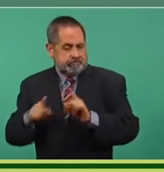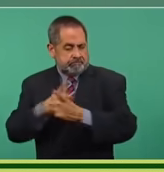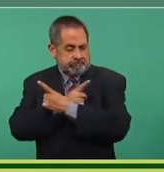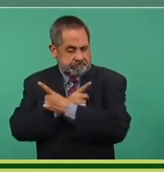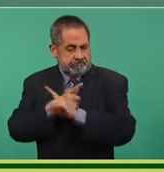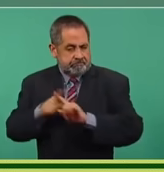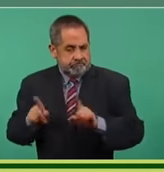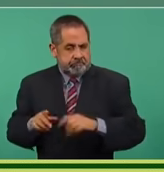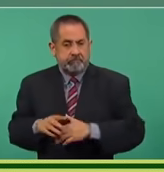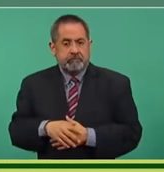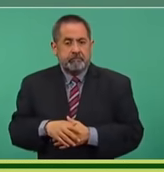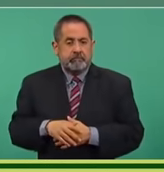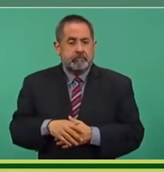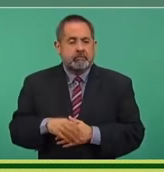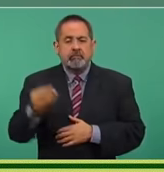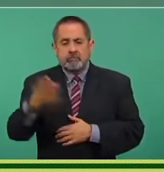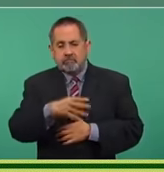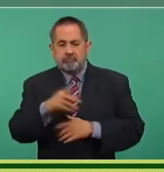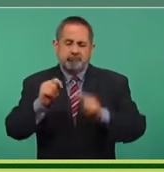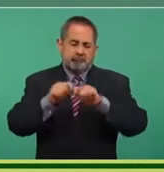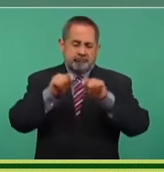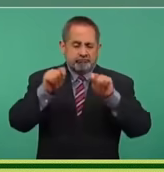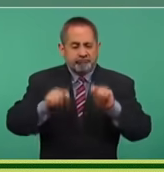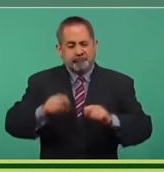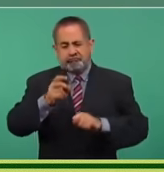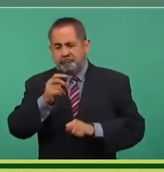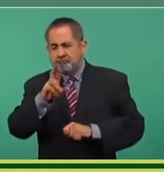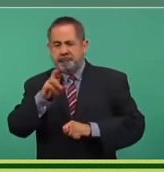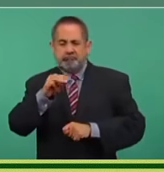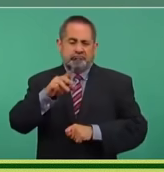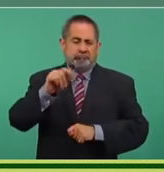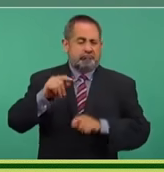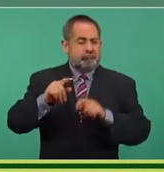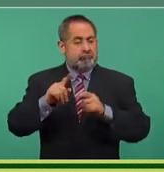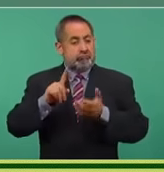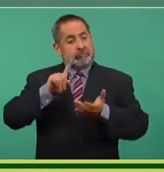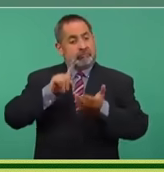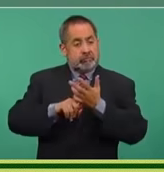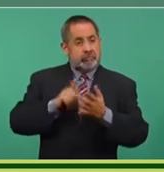y que los grados académicos no